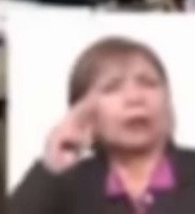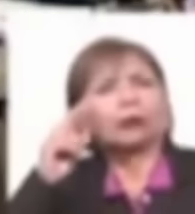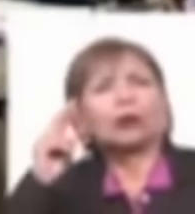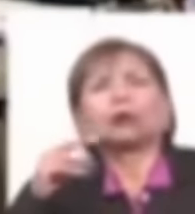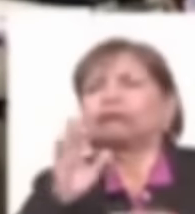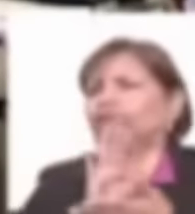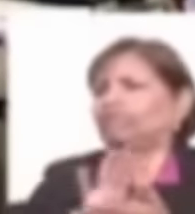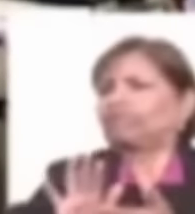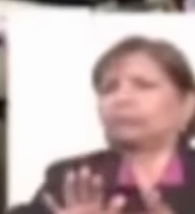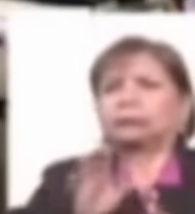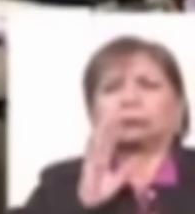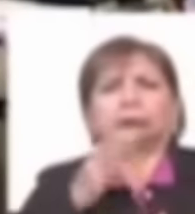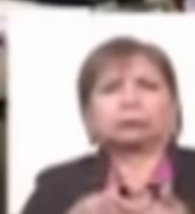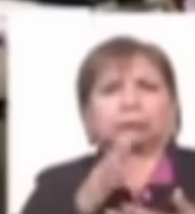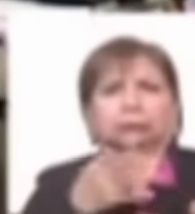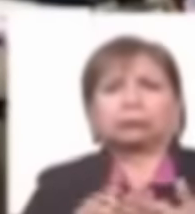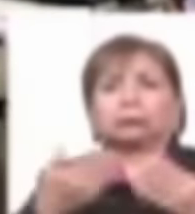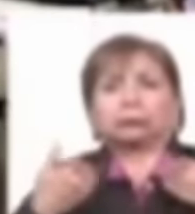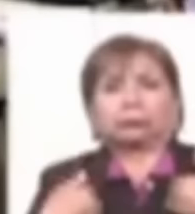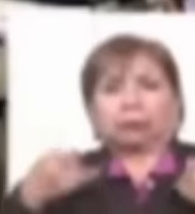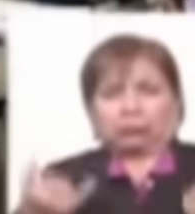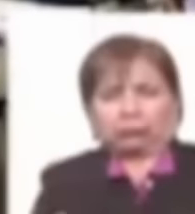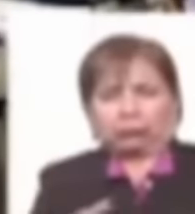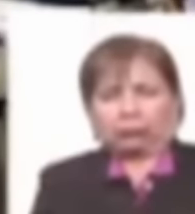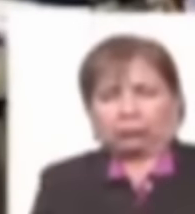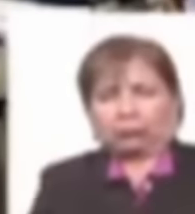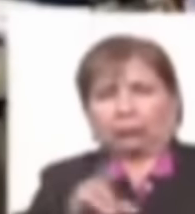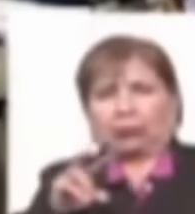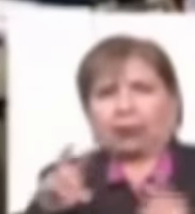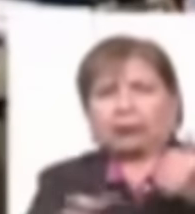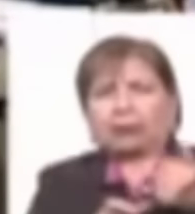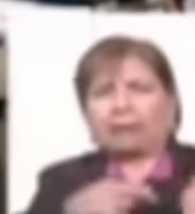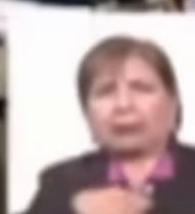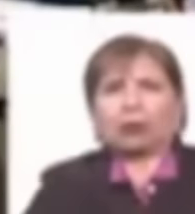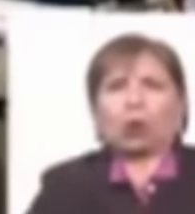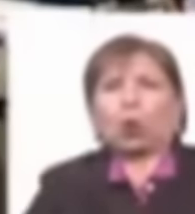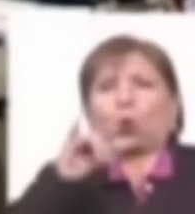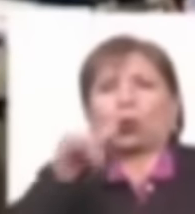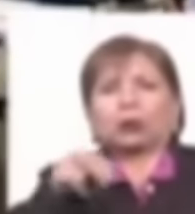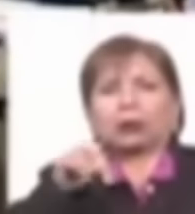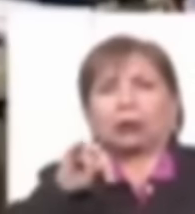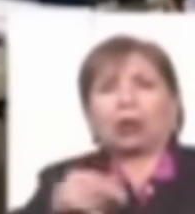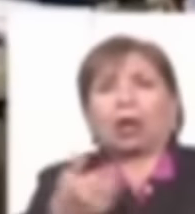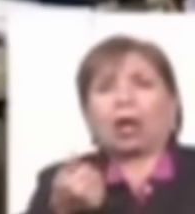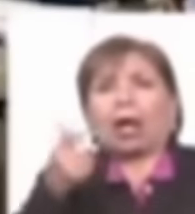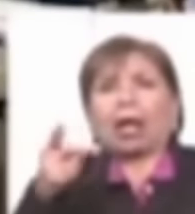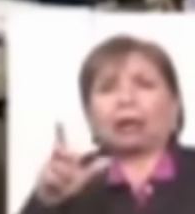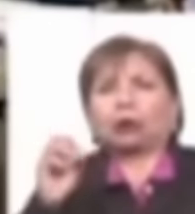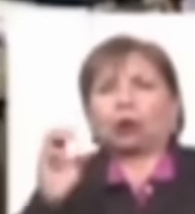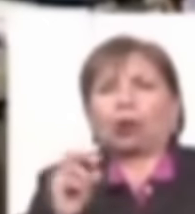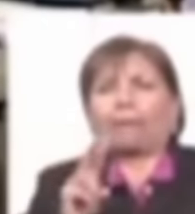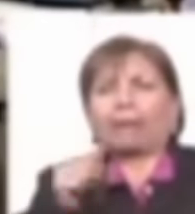las expresiones que está teniendo en ese momento el vicepresidente de la Junta Nacional, el señor Aldo Vázquez, en todos